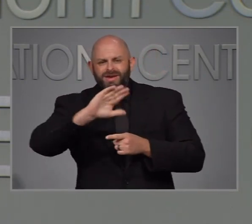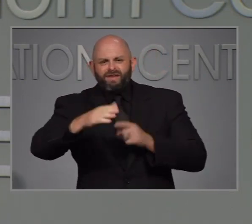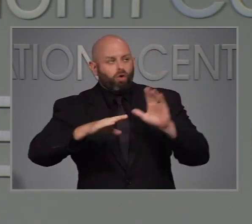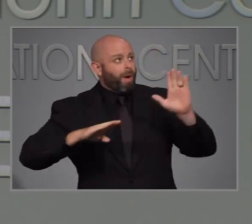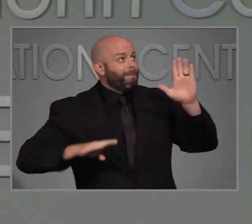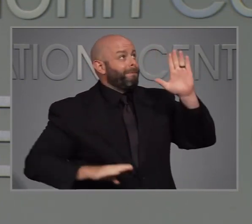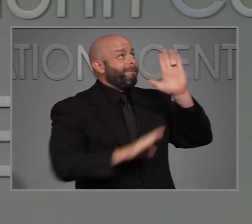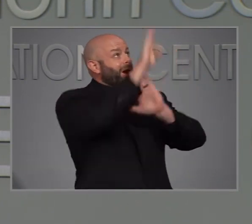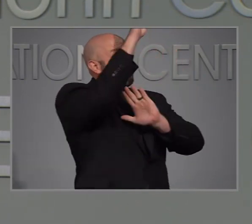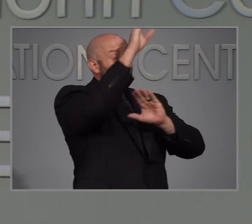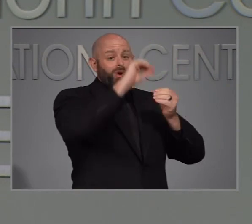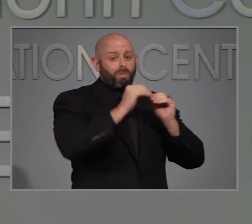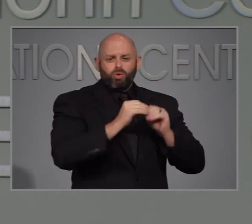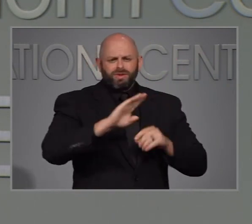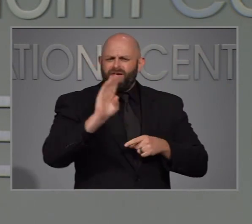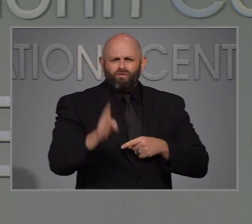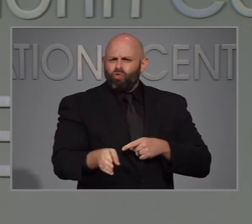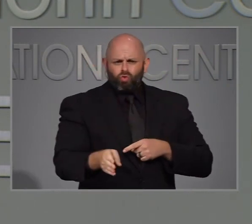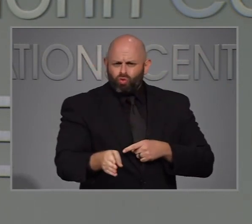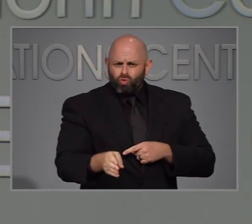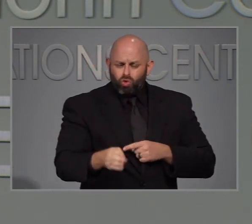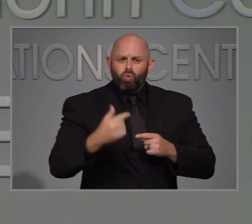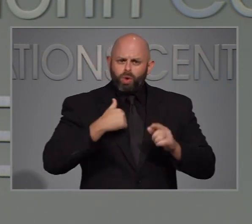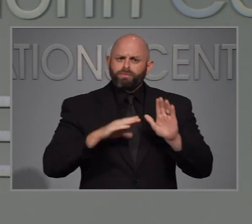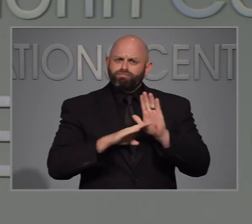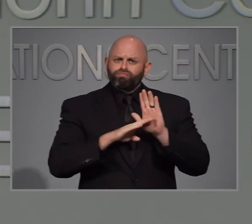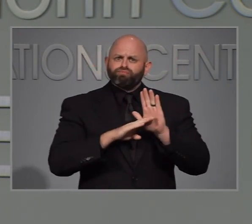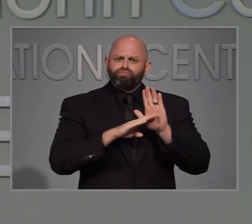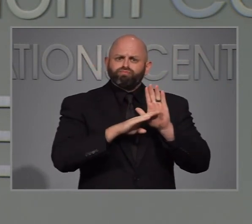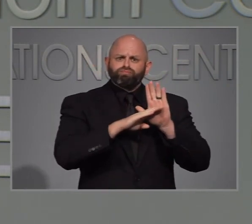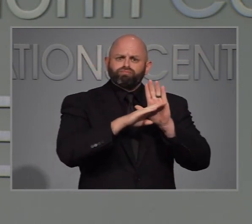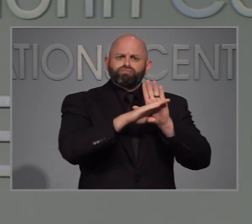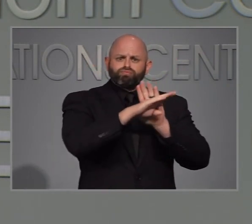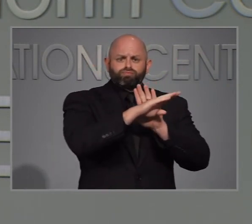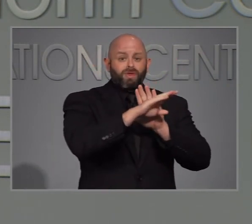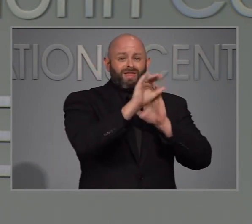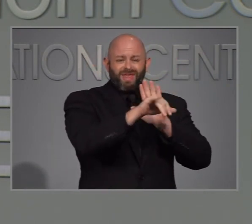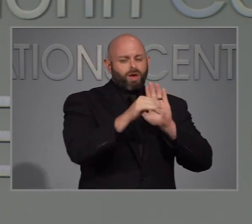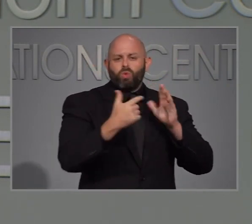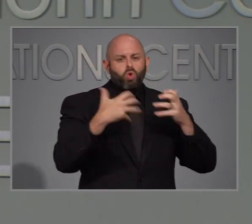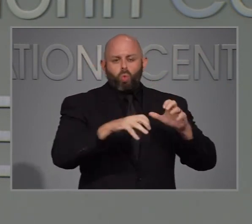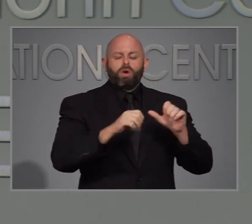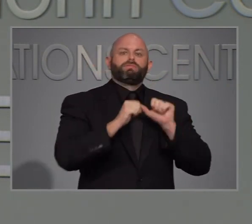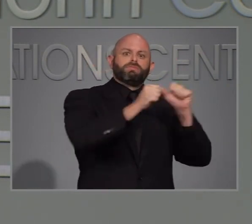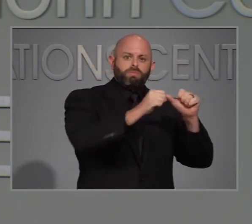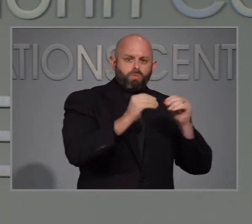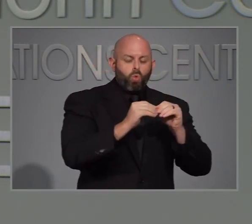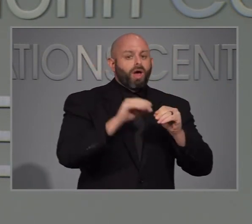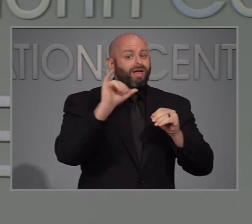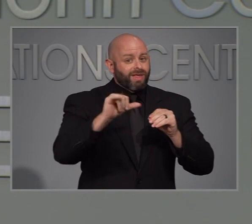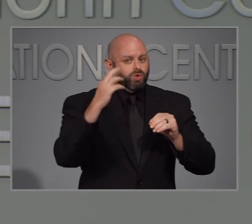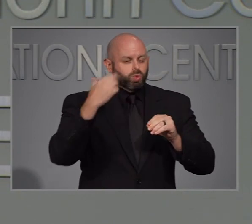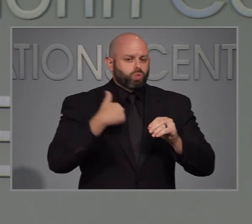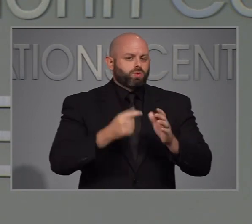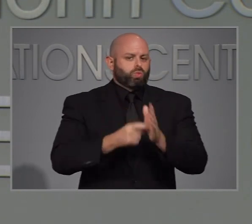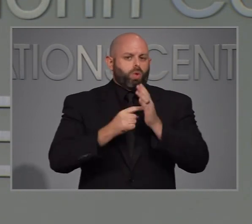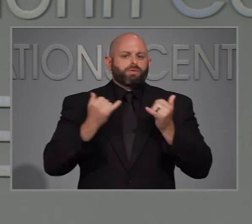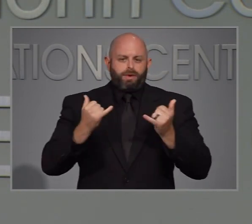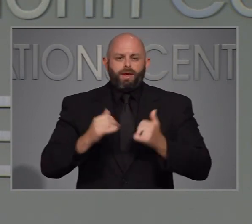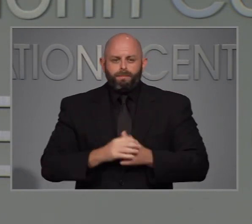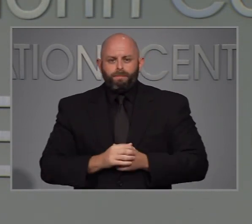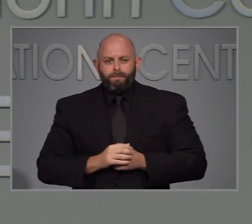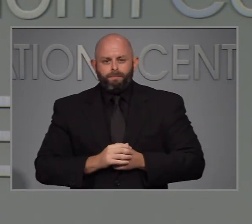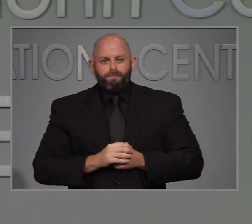un pico muy alto, sino que hemos visto un incremento constante y eso tiene que parar y de eso se trata hoy.